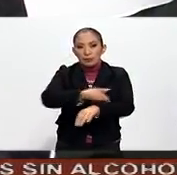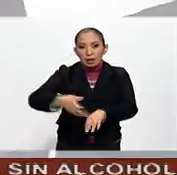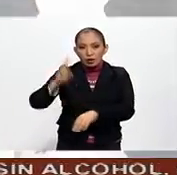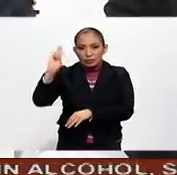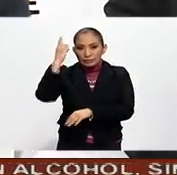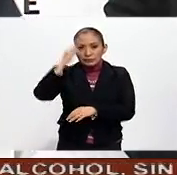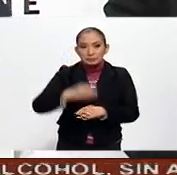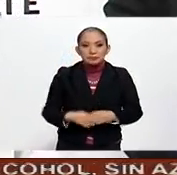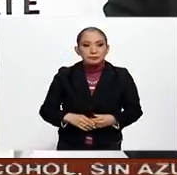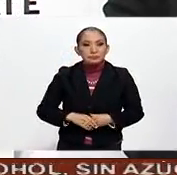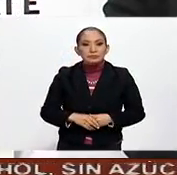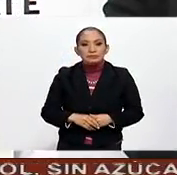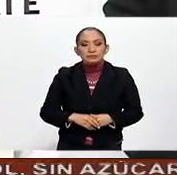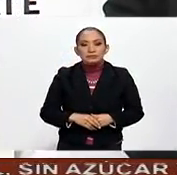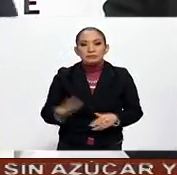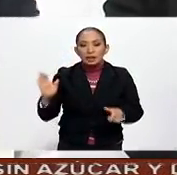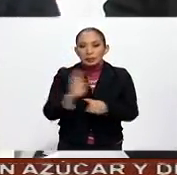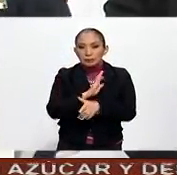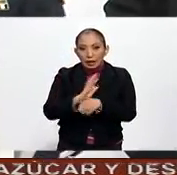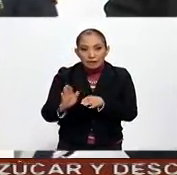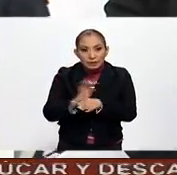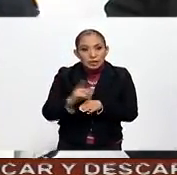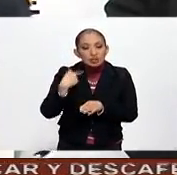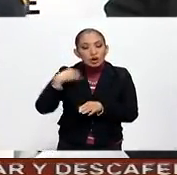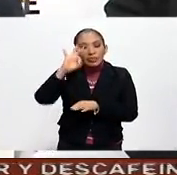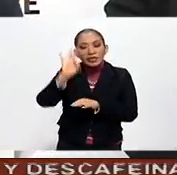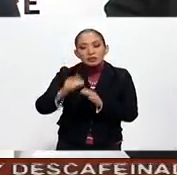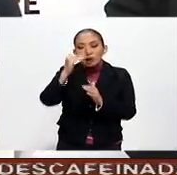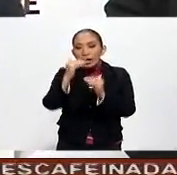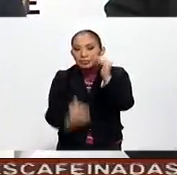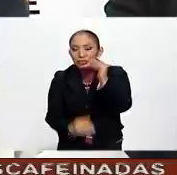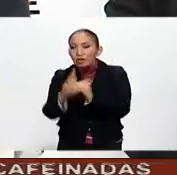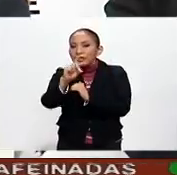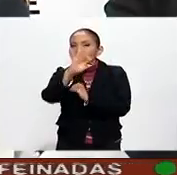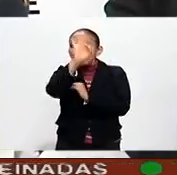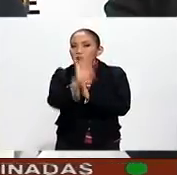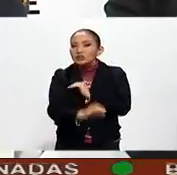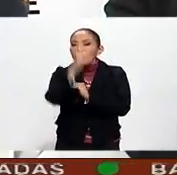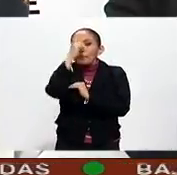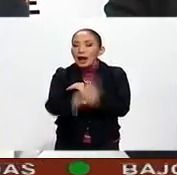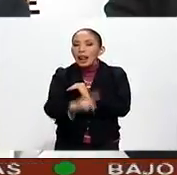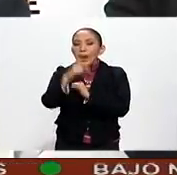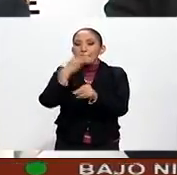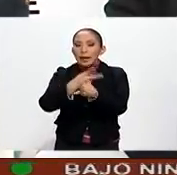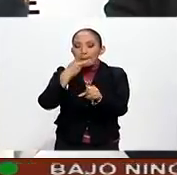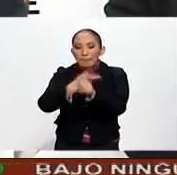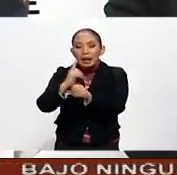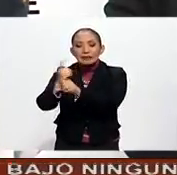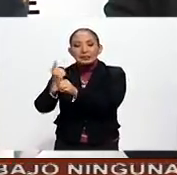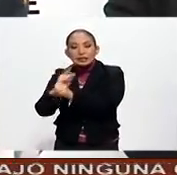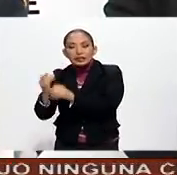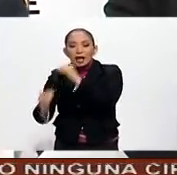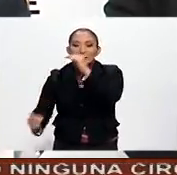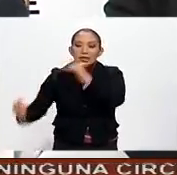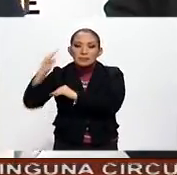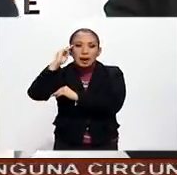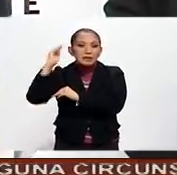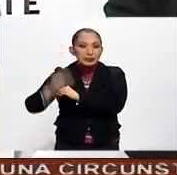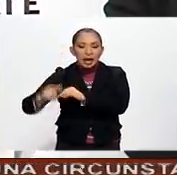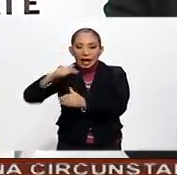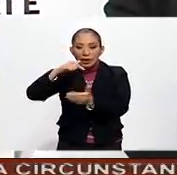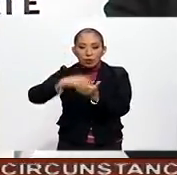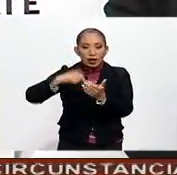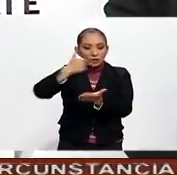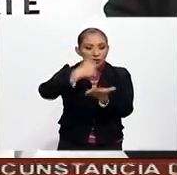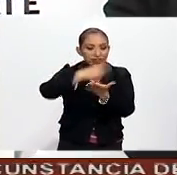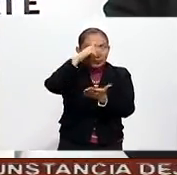universidad. Los beneficios consisten en descuentos del 30% para bachillerato, licenciatura y posgrados en la región